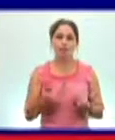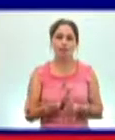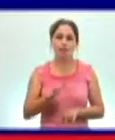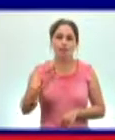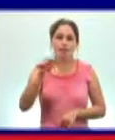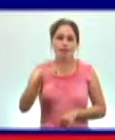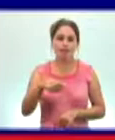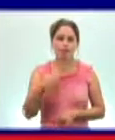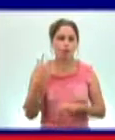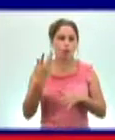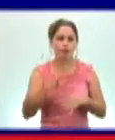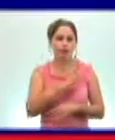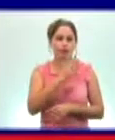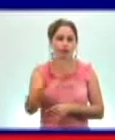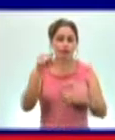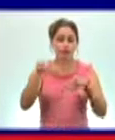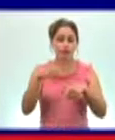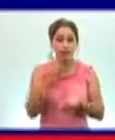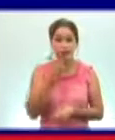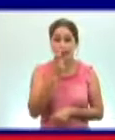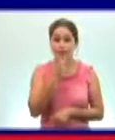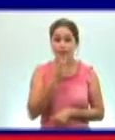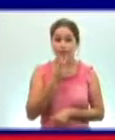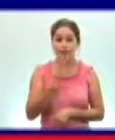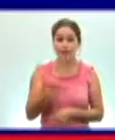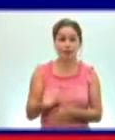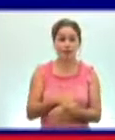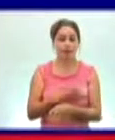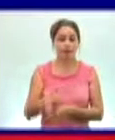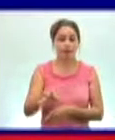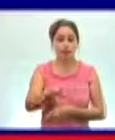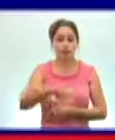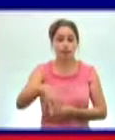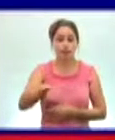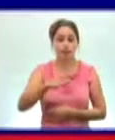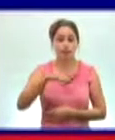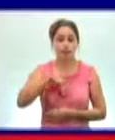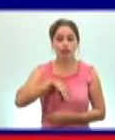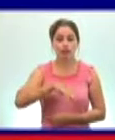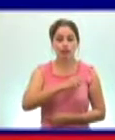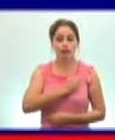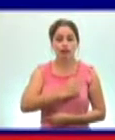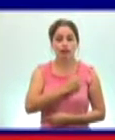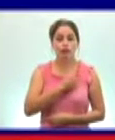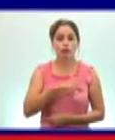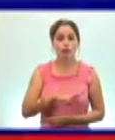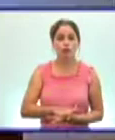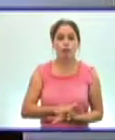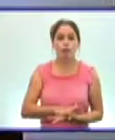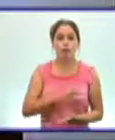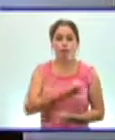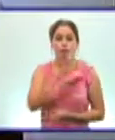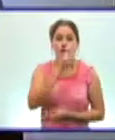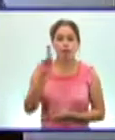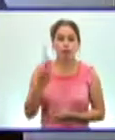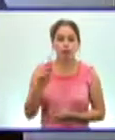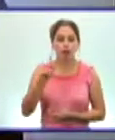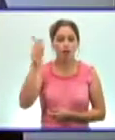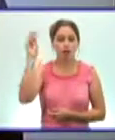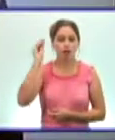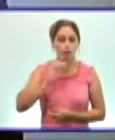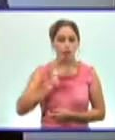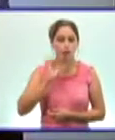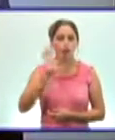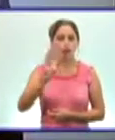es el Martí que en diferentes contextos sintió el amor desde una posición revolucionaria y supo explicitarlo en los